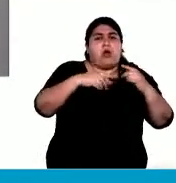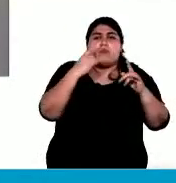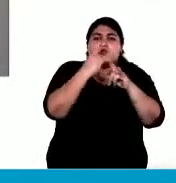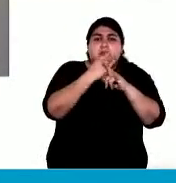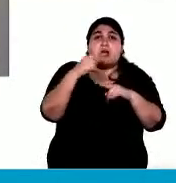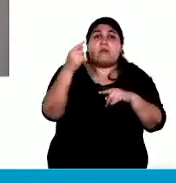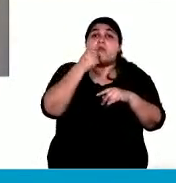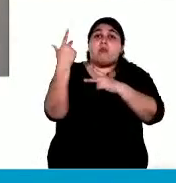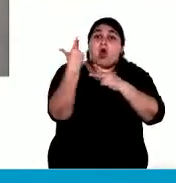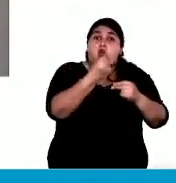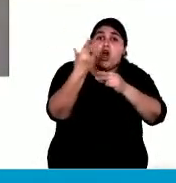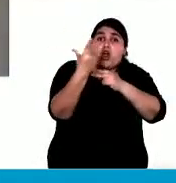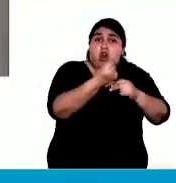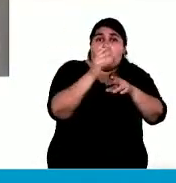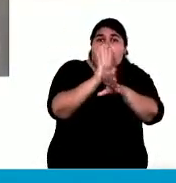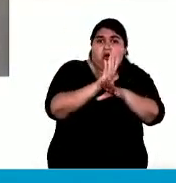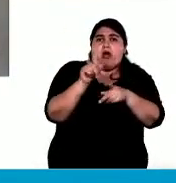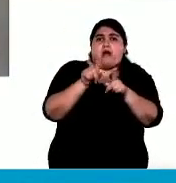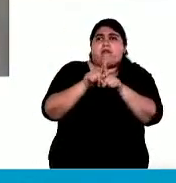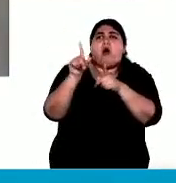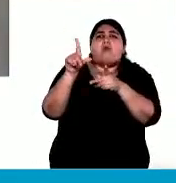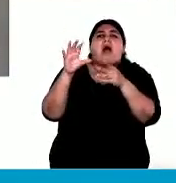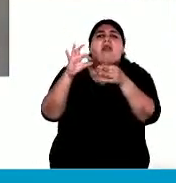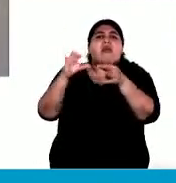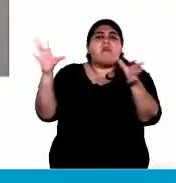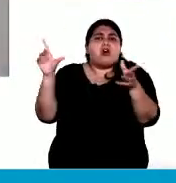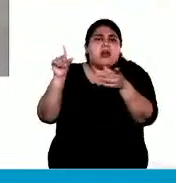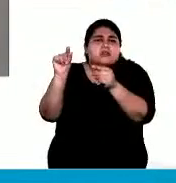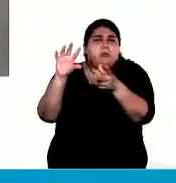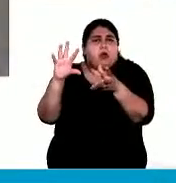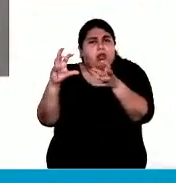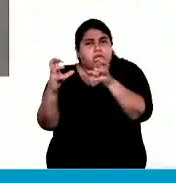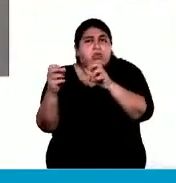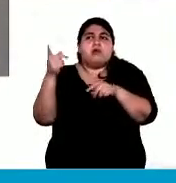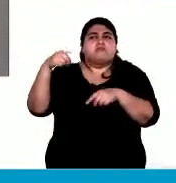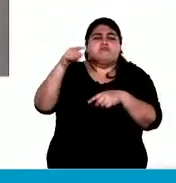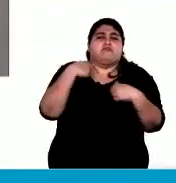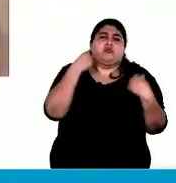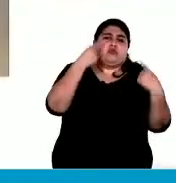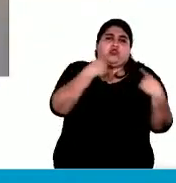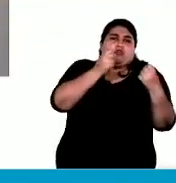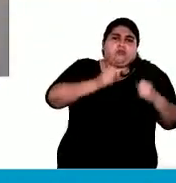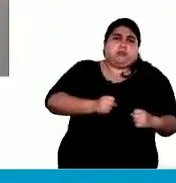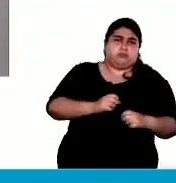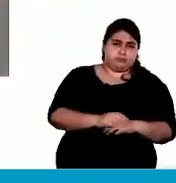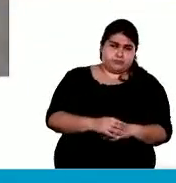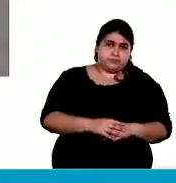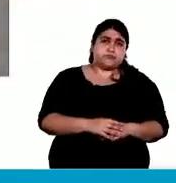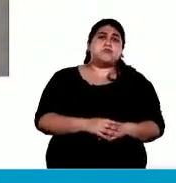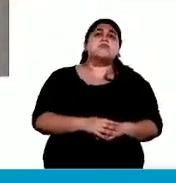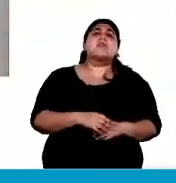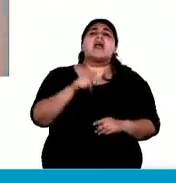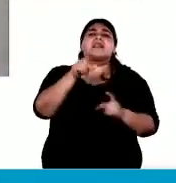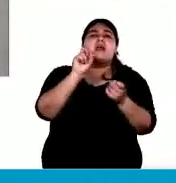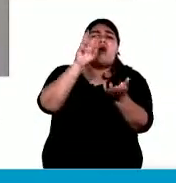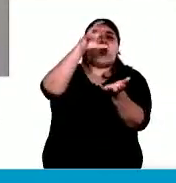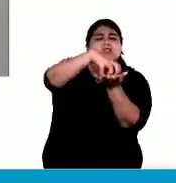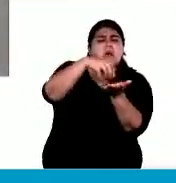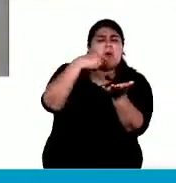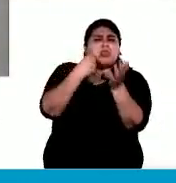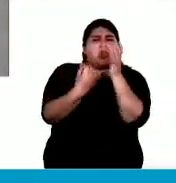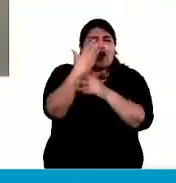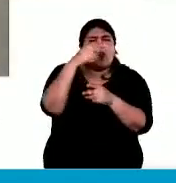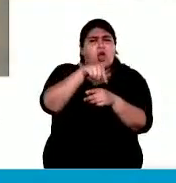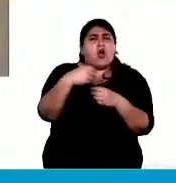intenten imponer medidas que empobrezcan la democracia. Yo le pregunto, señor presidente, ¿cómo va a definir este observatorio si una noticia